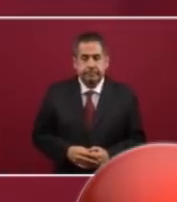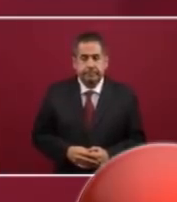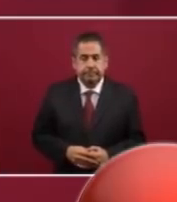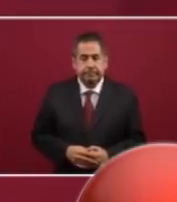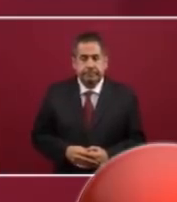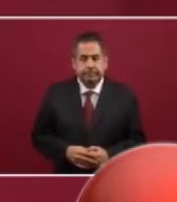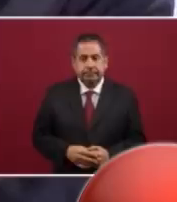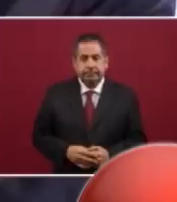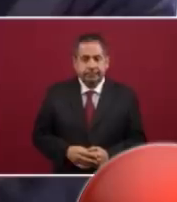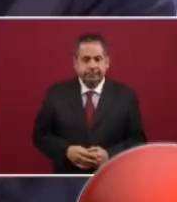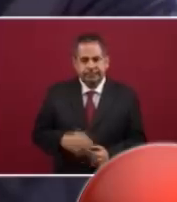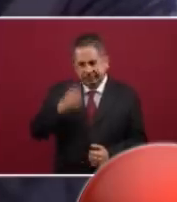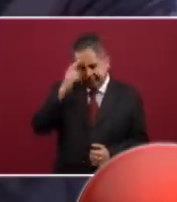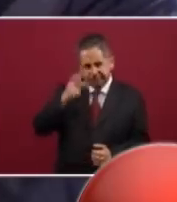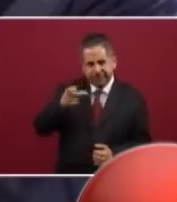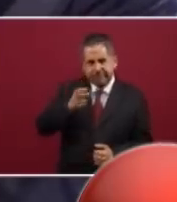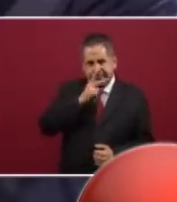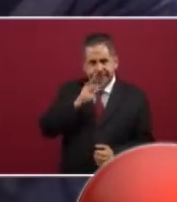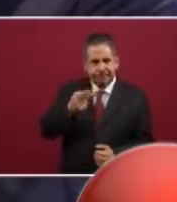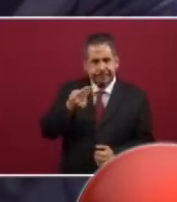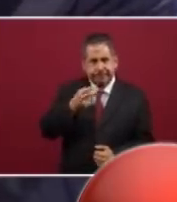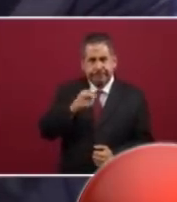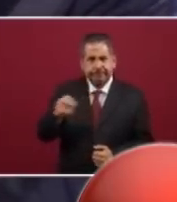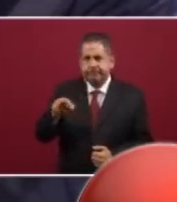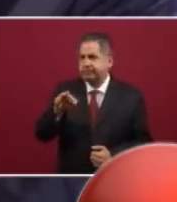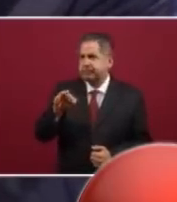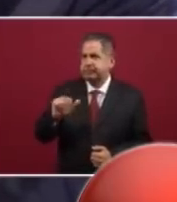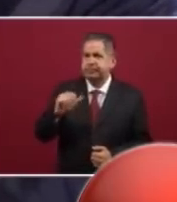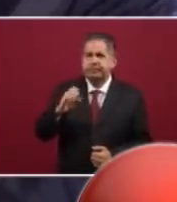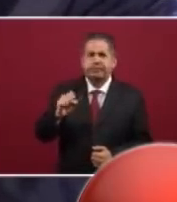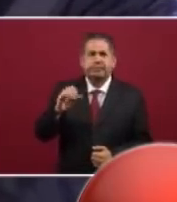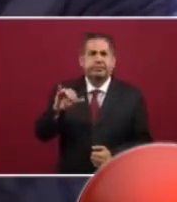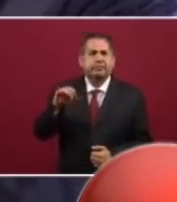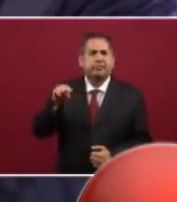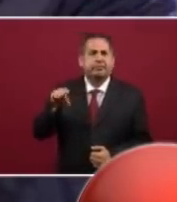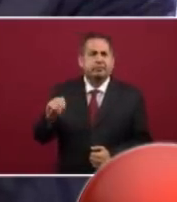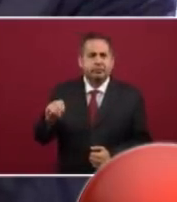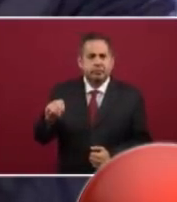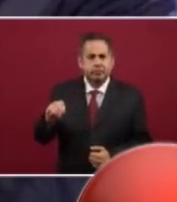el fascismo, que ya asomaba